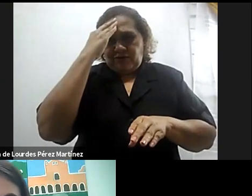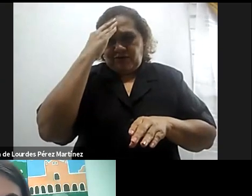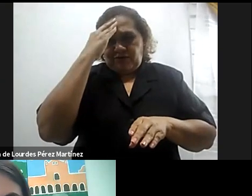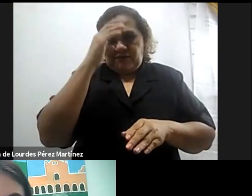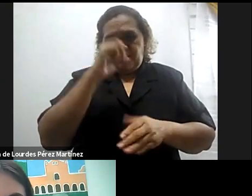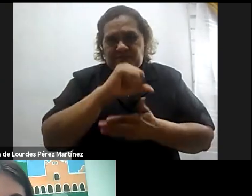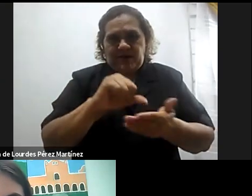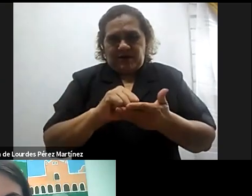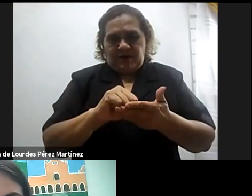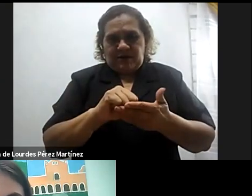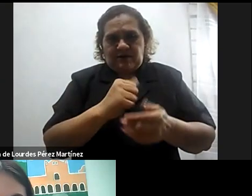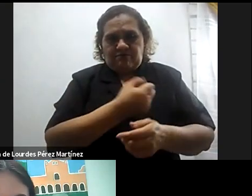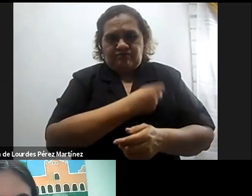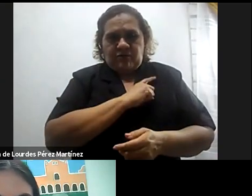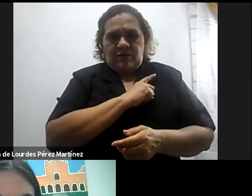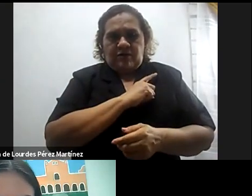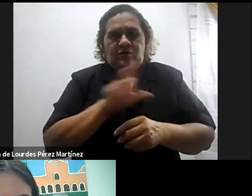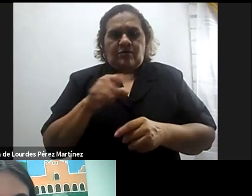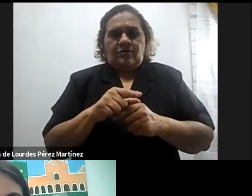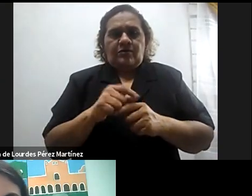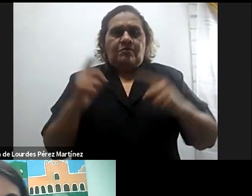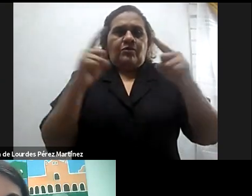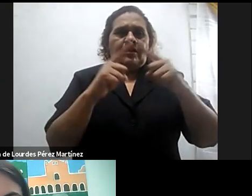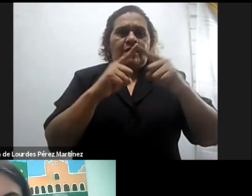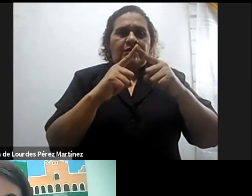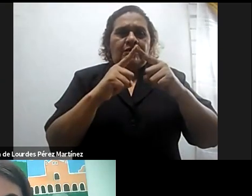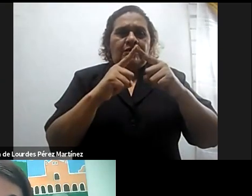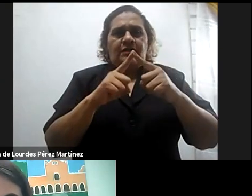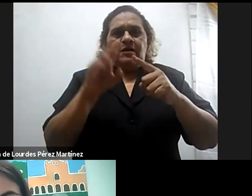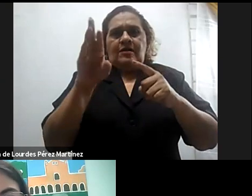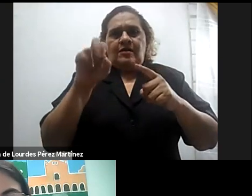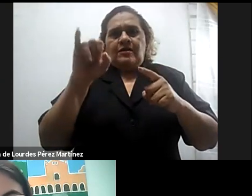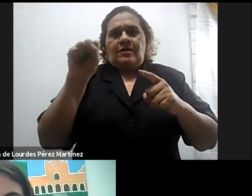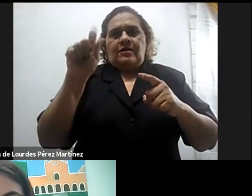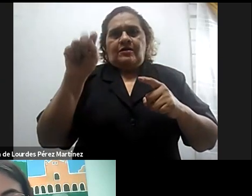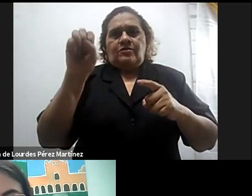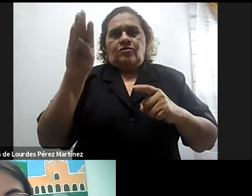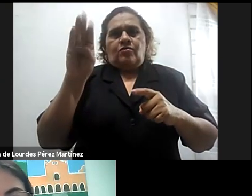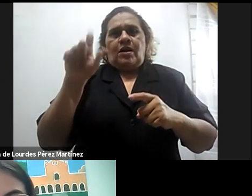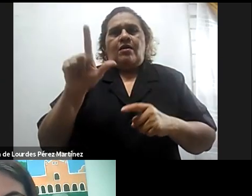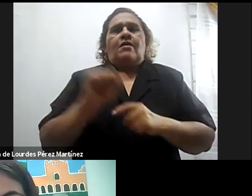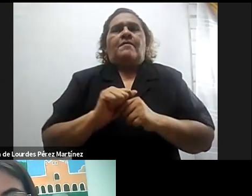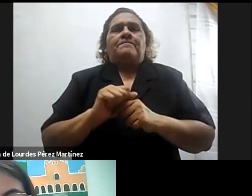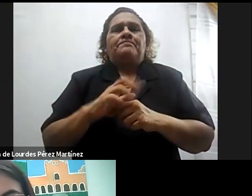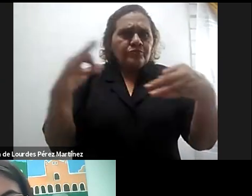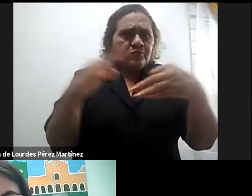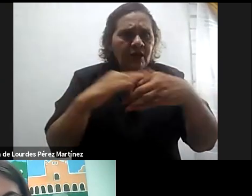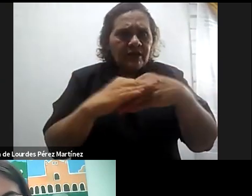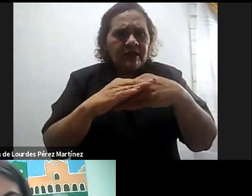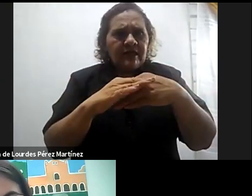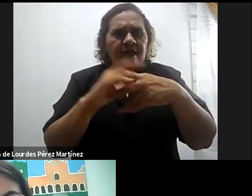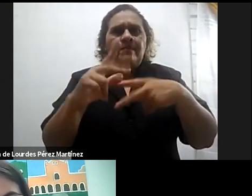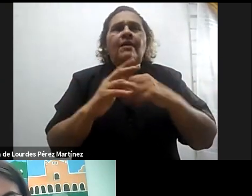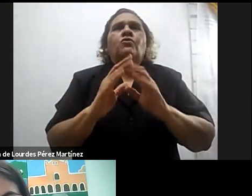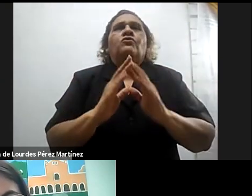50 y en el centro por la iglesia de San Cristóbal. Así que por favor acérquense, por favor vamos a prevenir